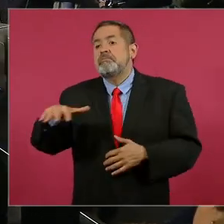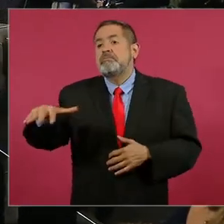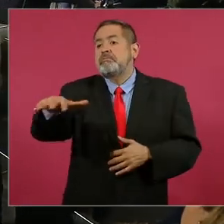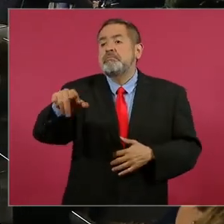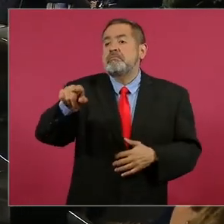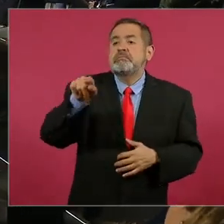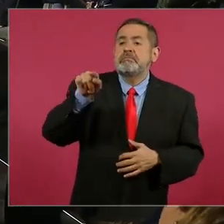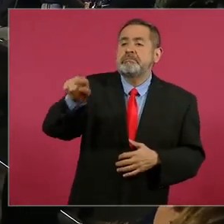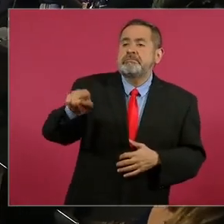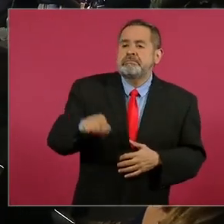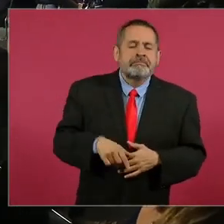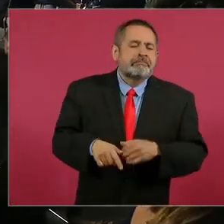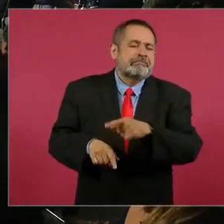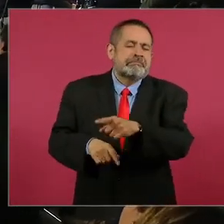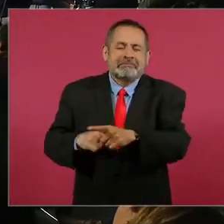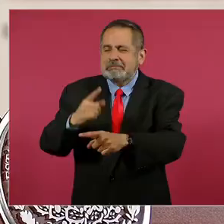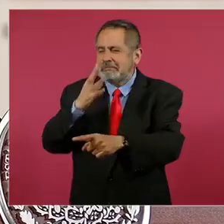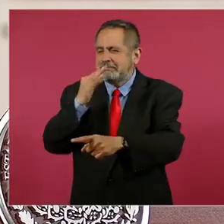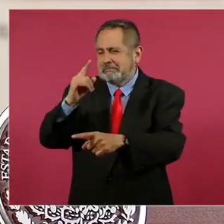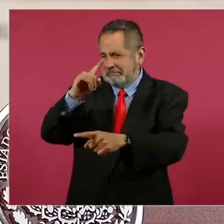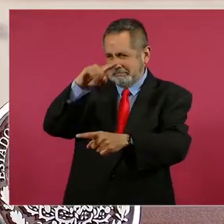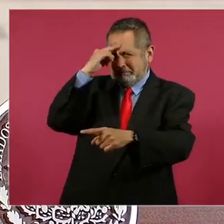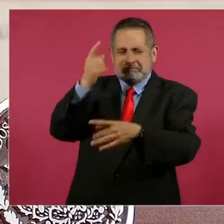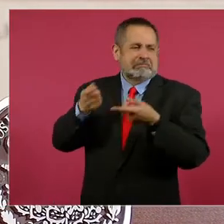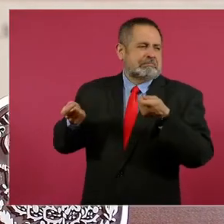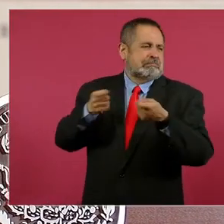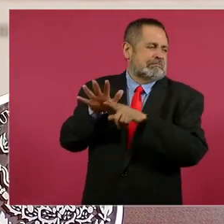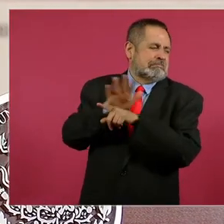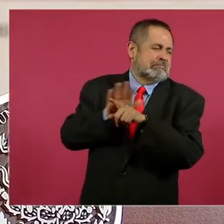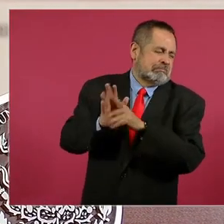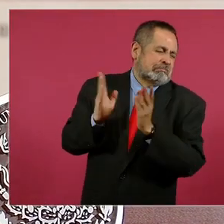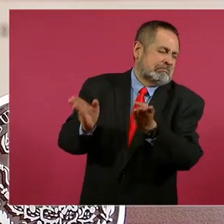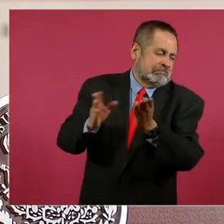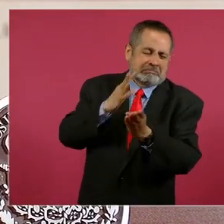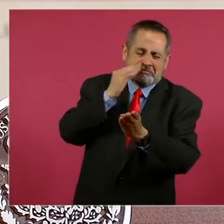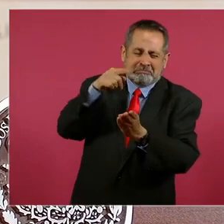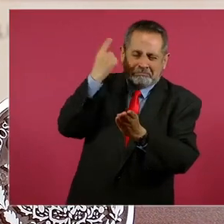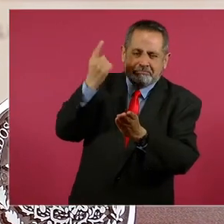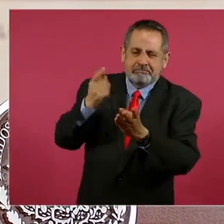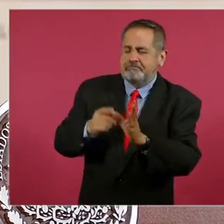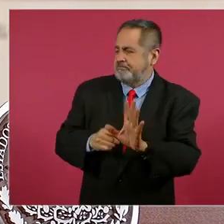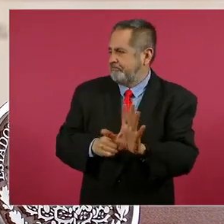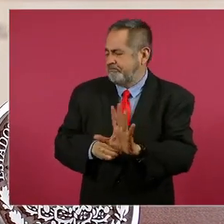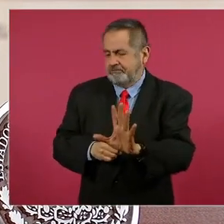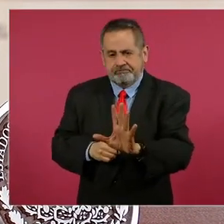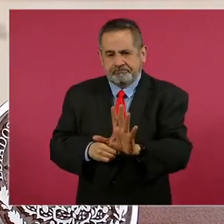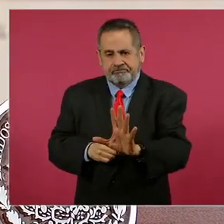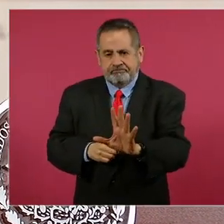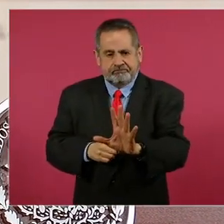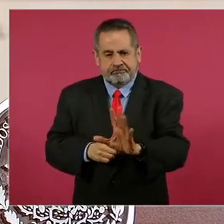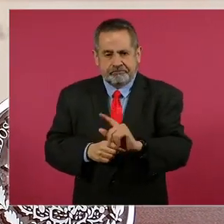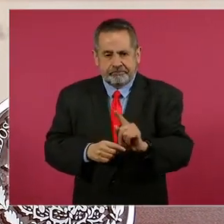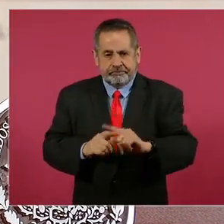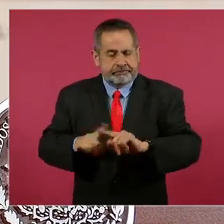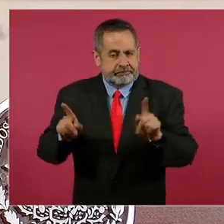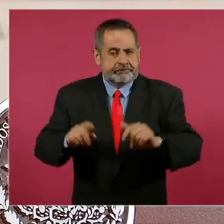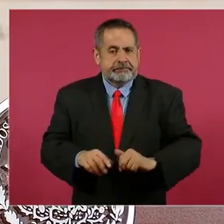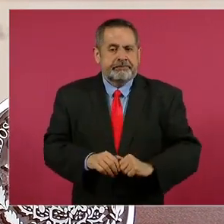es susceptible de manipulación, que es una cosa.